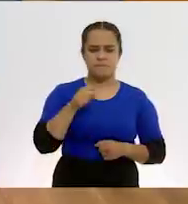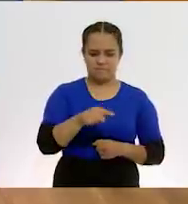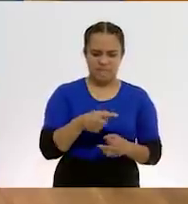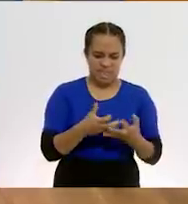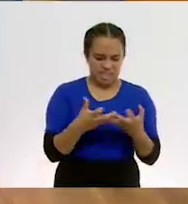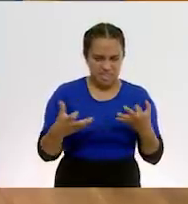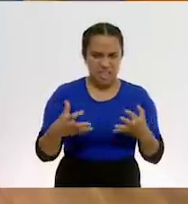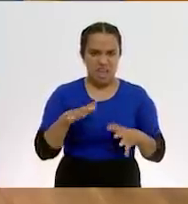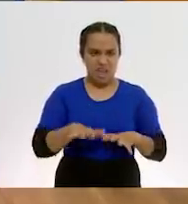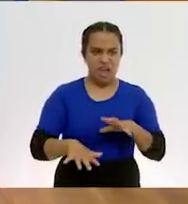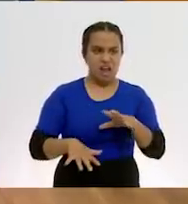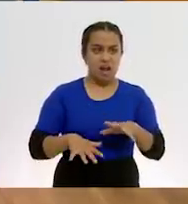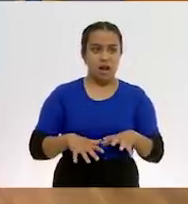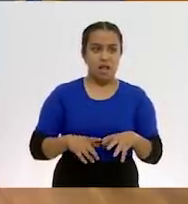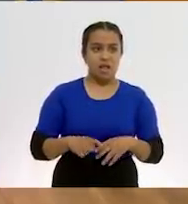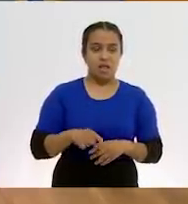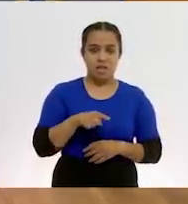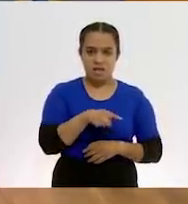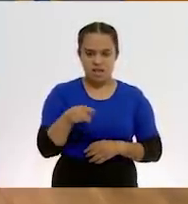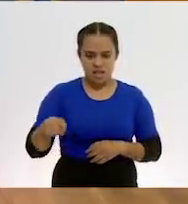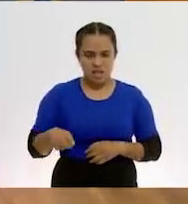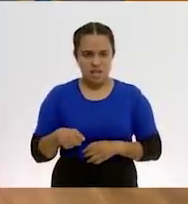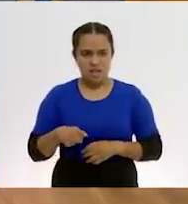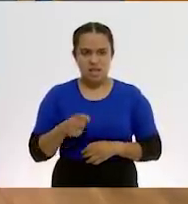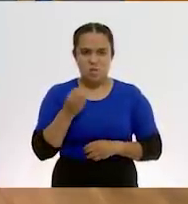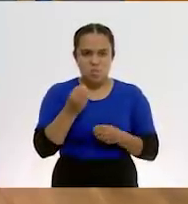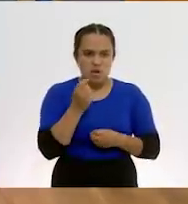terrestre. Muy astuto.